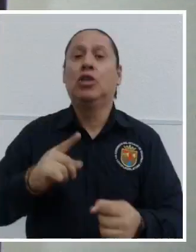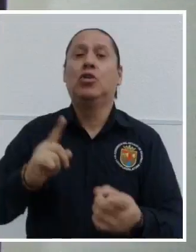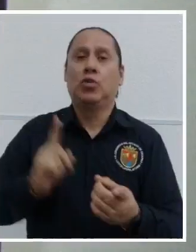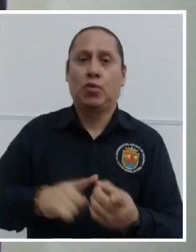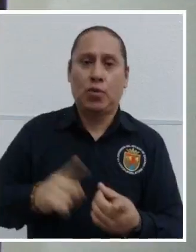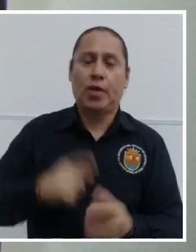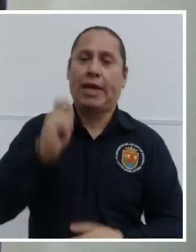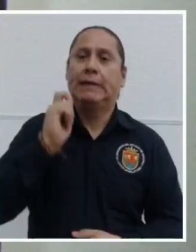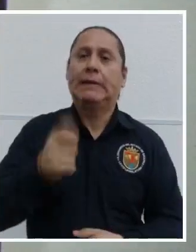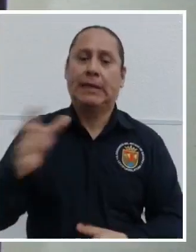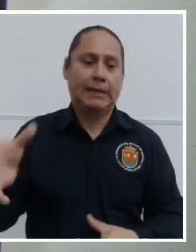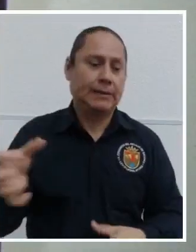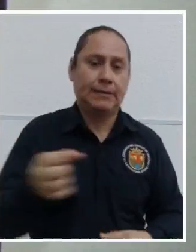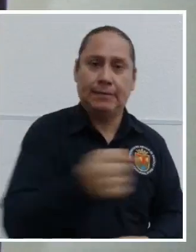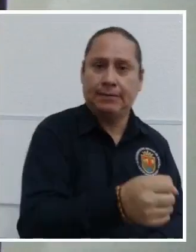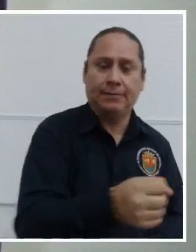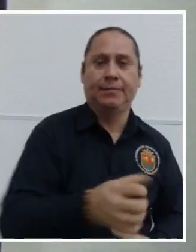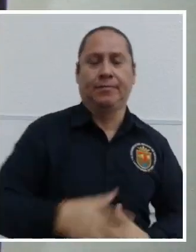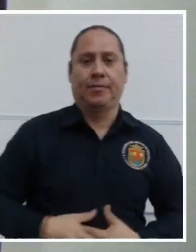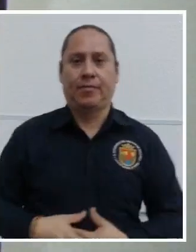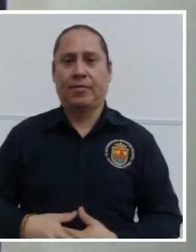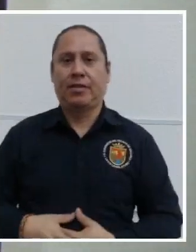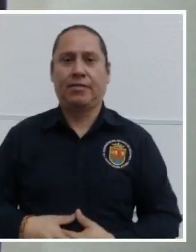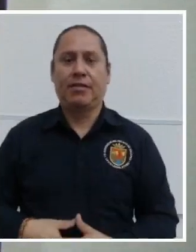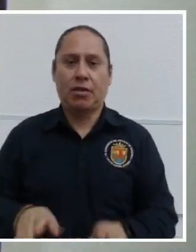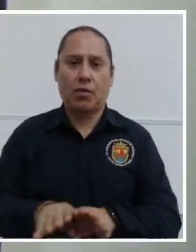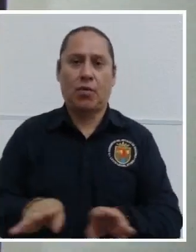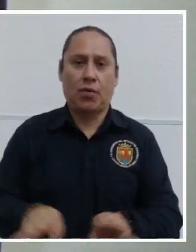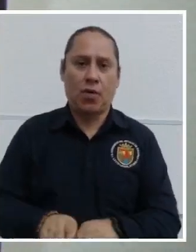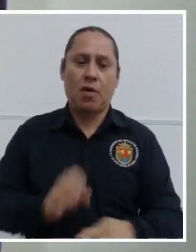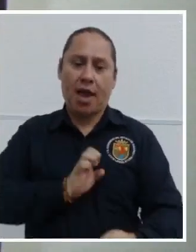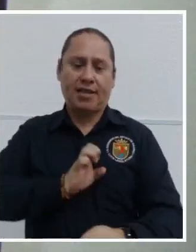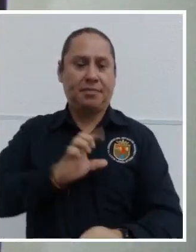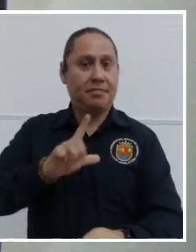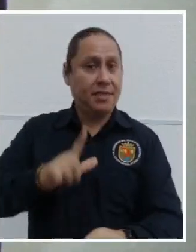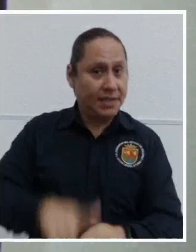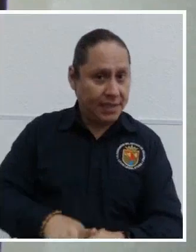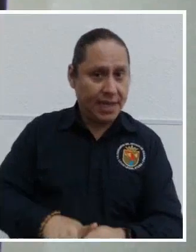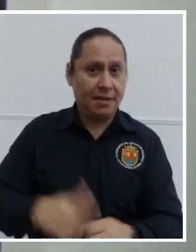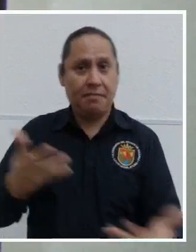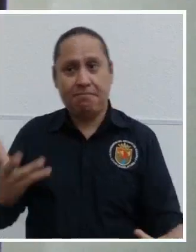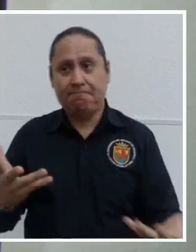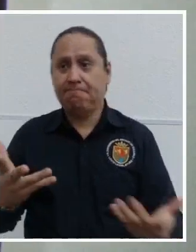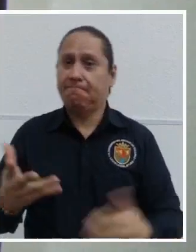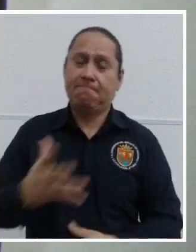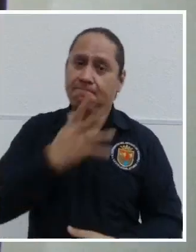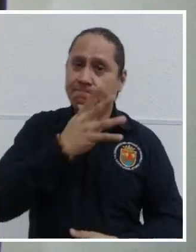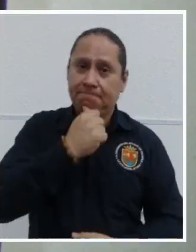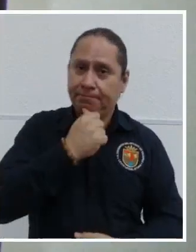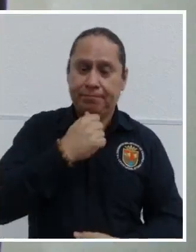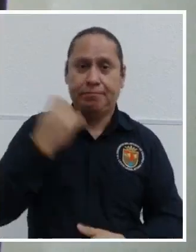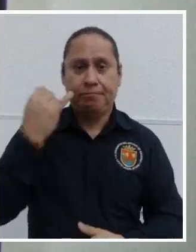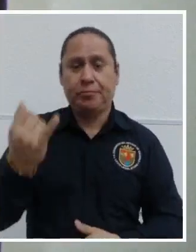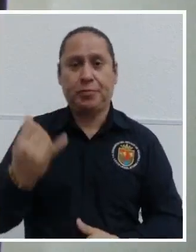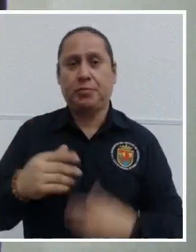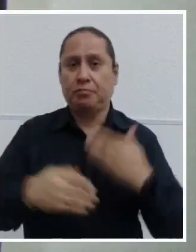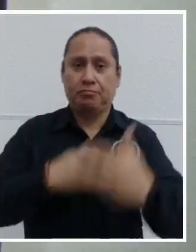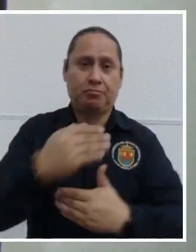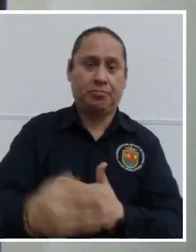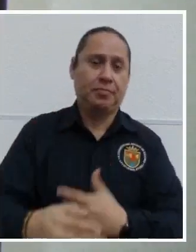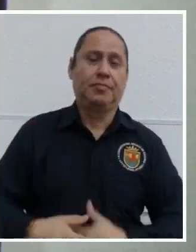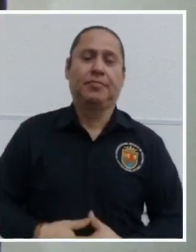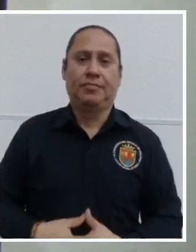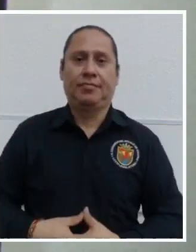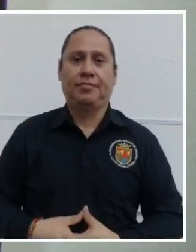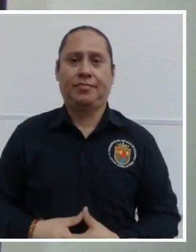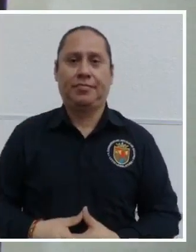los revictimiza, el colocarlos en una especial condición de vulnerabilidad. La